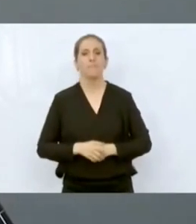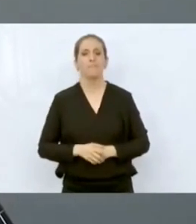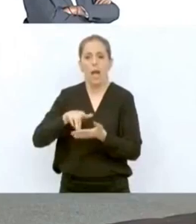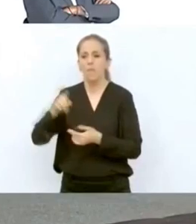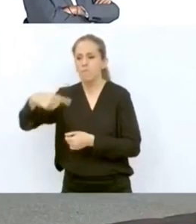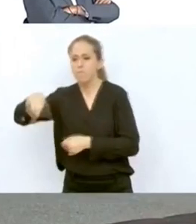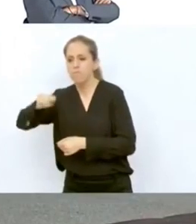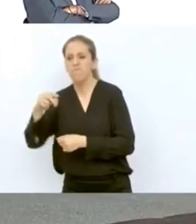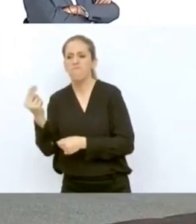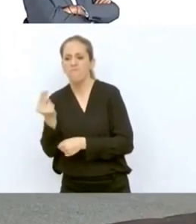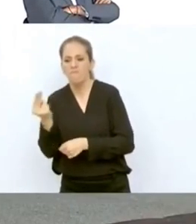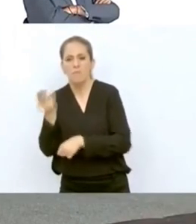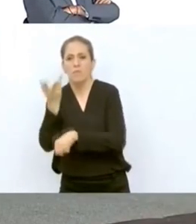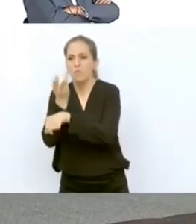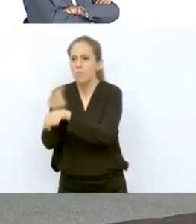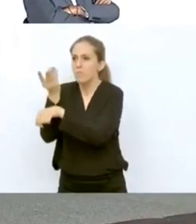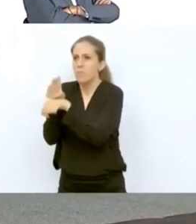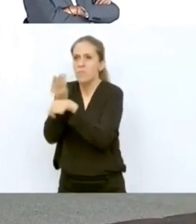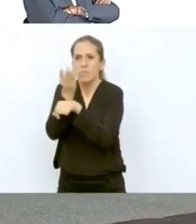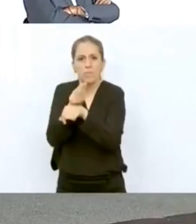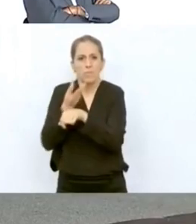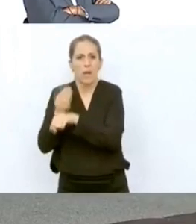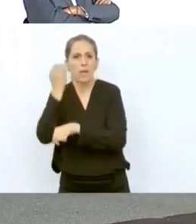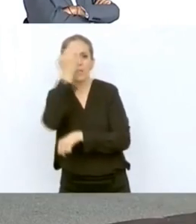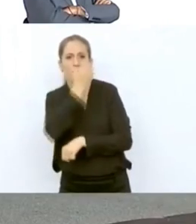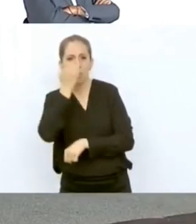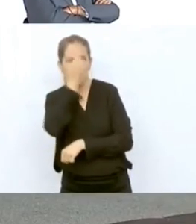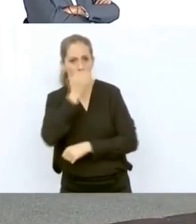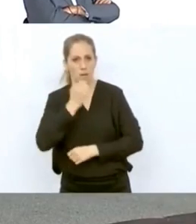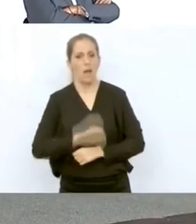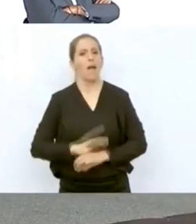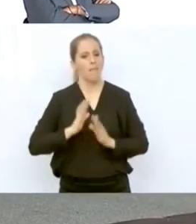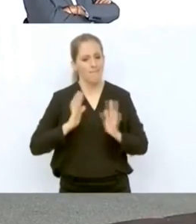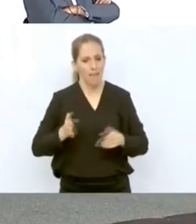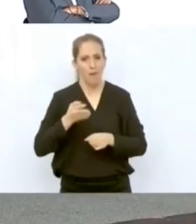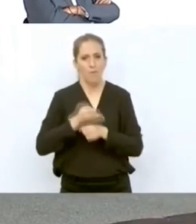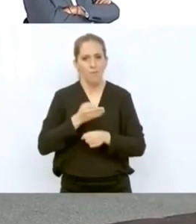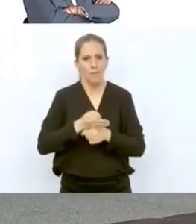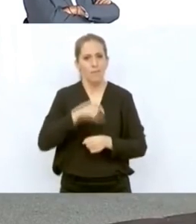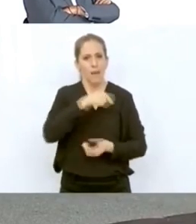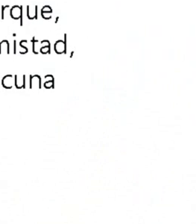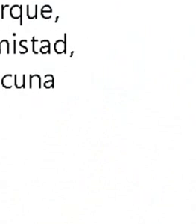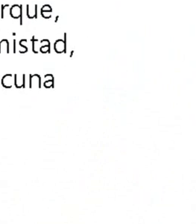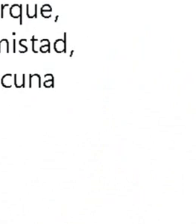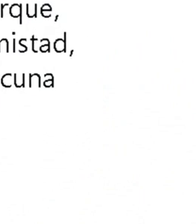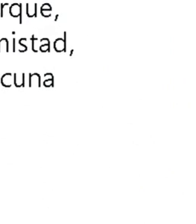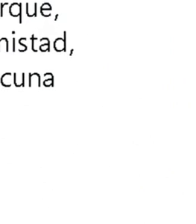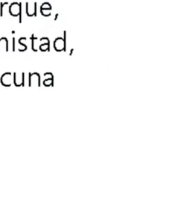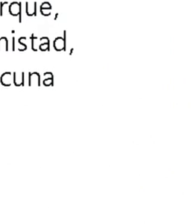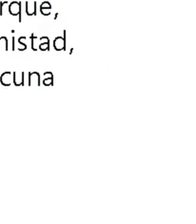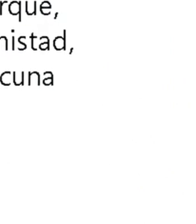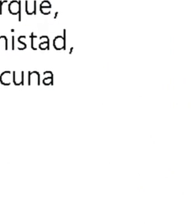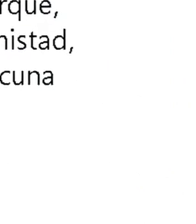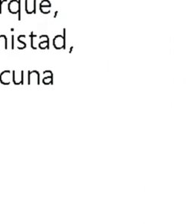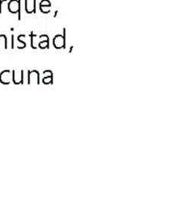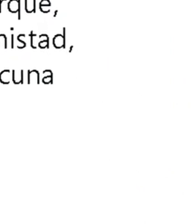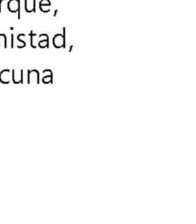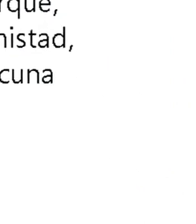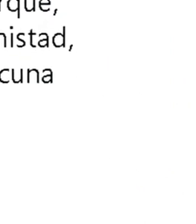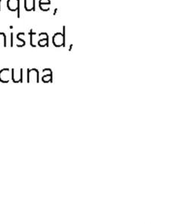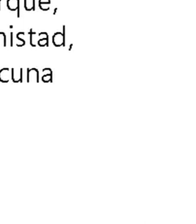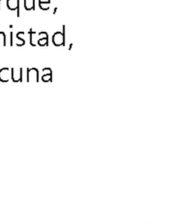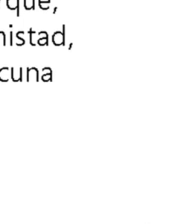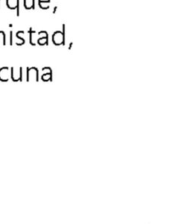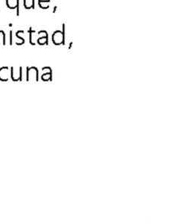cordero será quien rinda las habituales conferencias de prensa matutinas no obstante señaló que seguirá pendiente de los asuntos